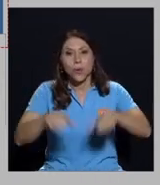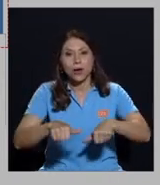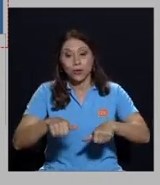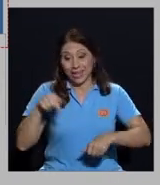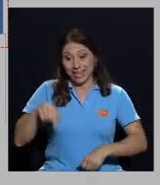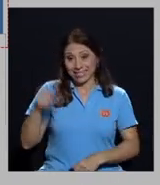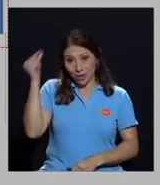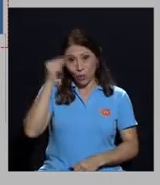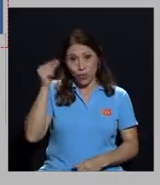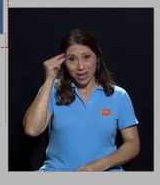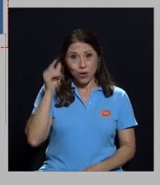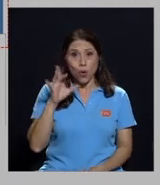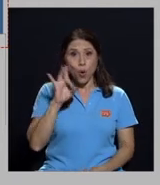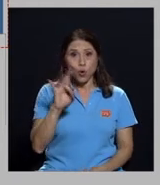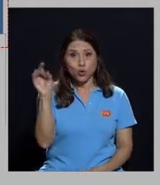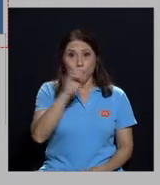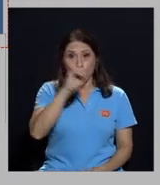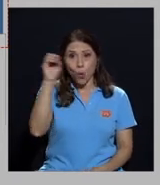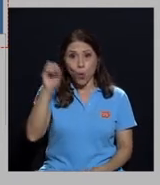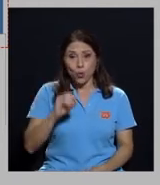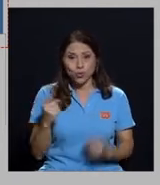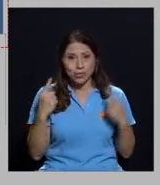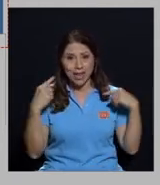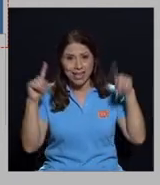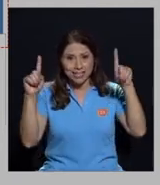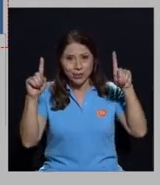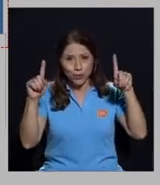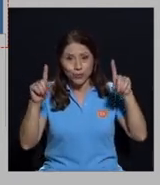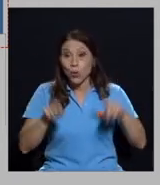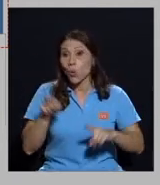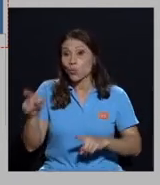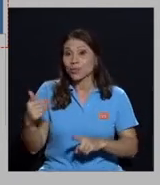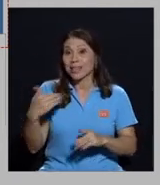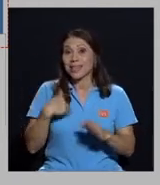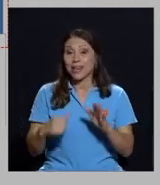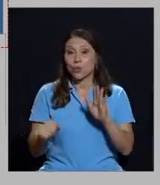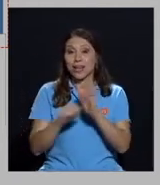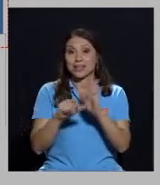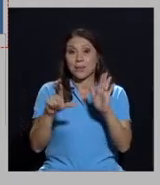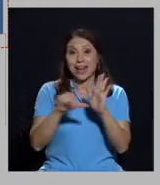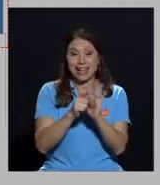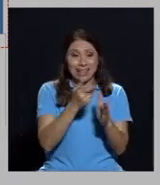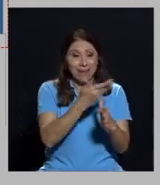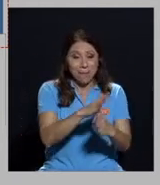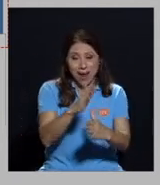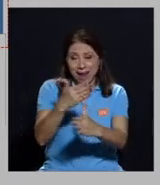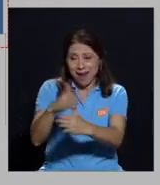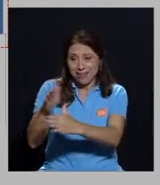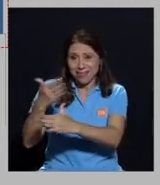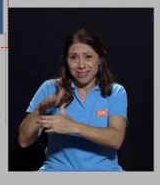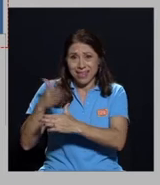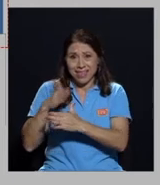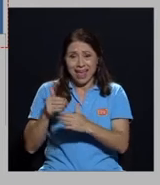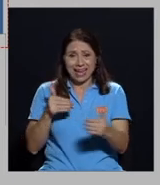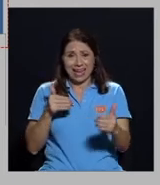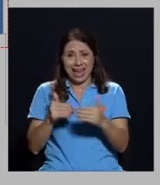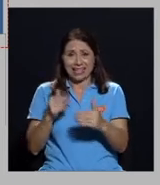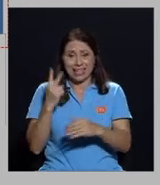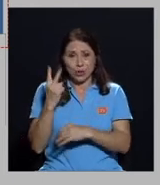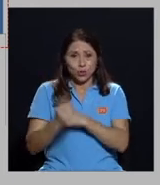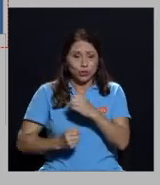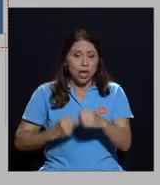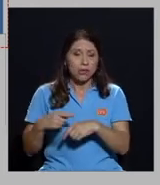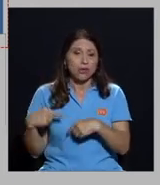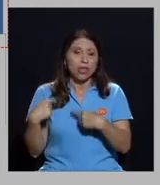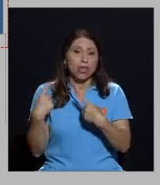8% tasa de éxito entonces tiene usted una asamblea legislativa partida casi dos años en aprobar